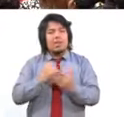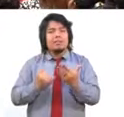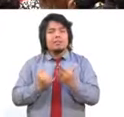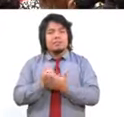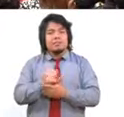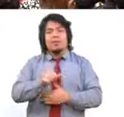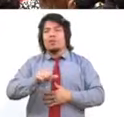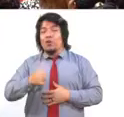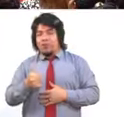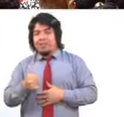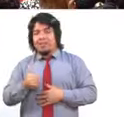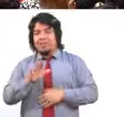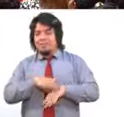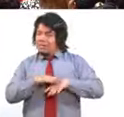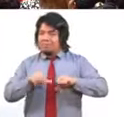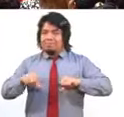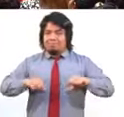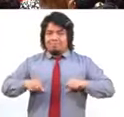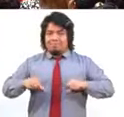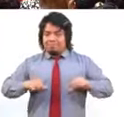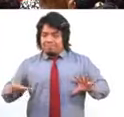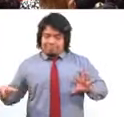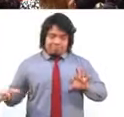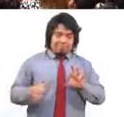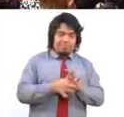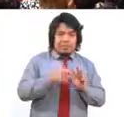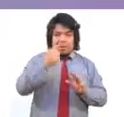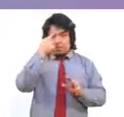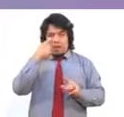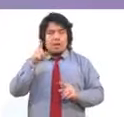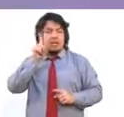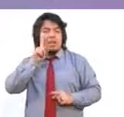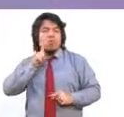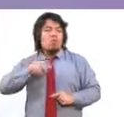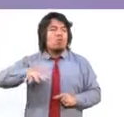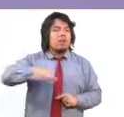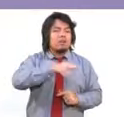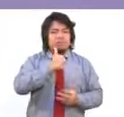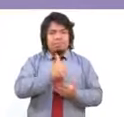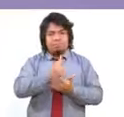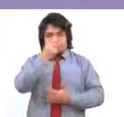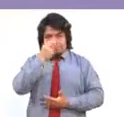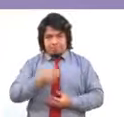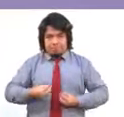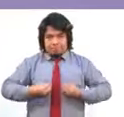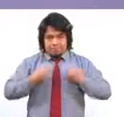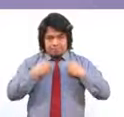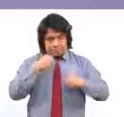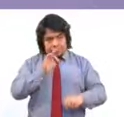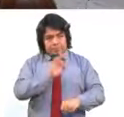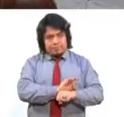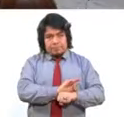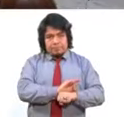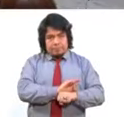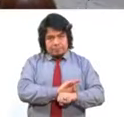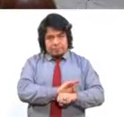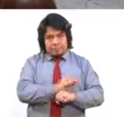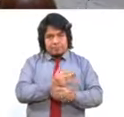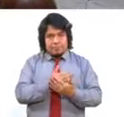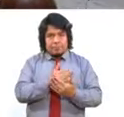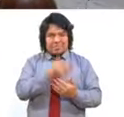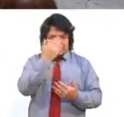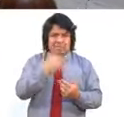otras acciones para poder incrementar la protección de las mujeres en la ciudad. Estas acciones, la más reciente pues es el